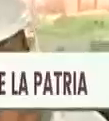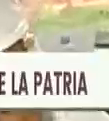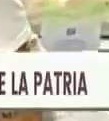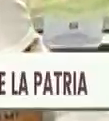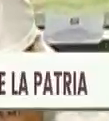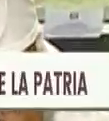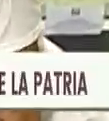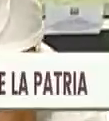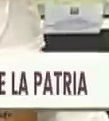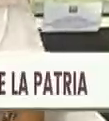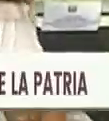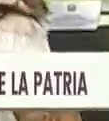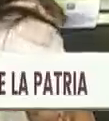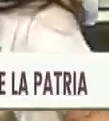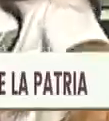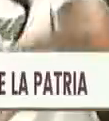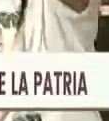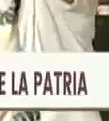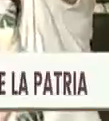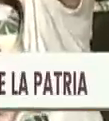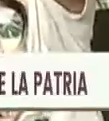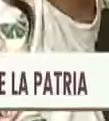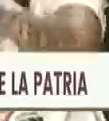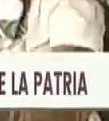¡Que viva la patria venezolana!